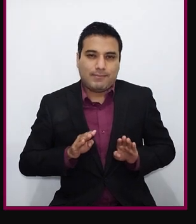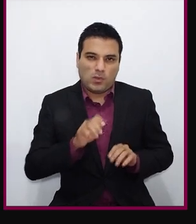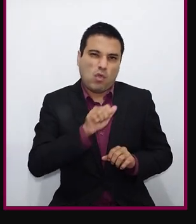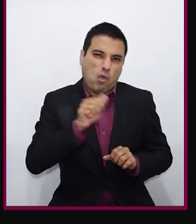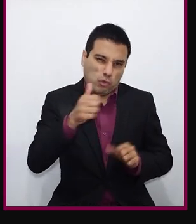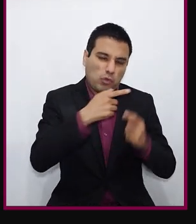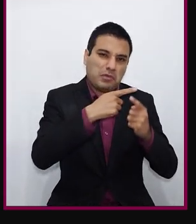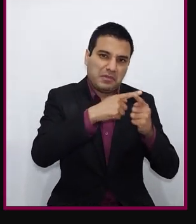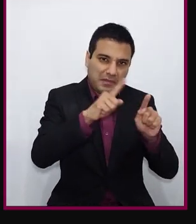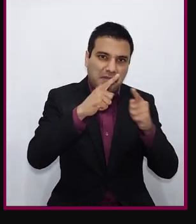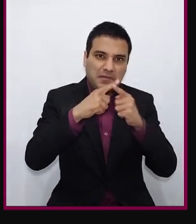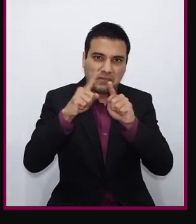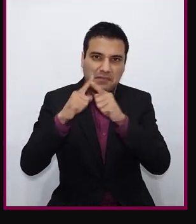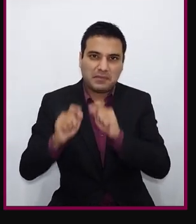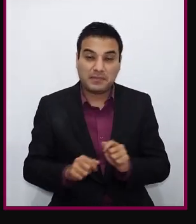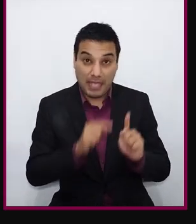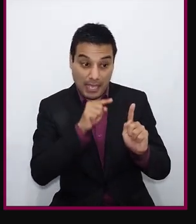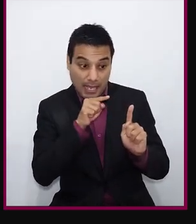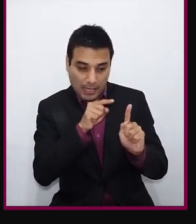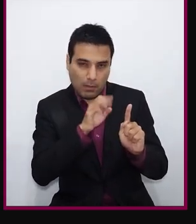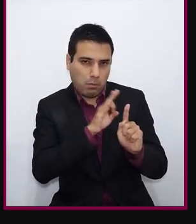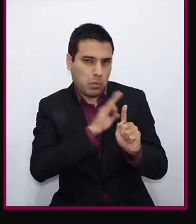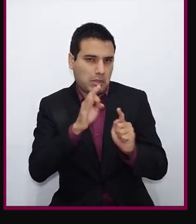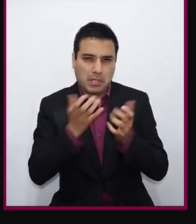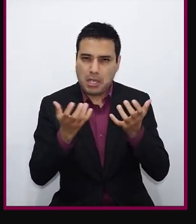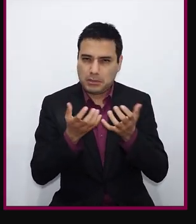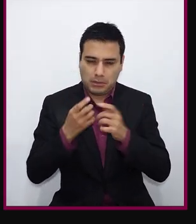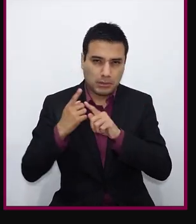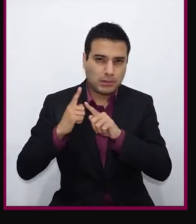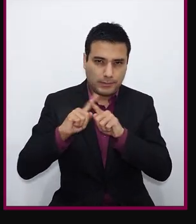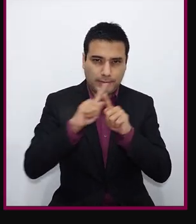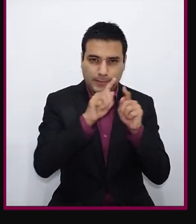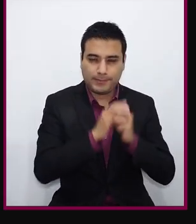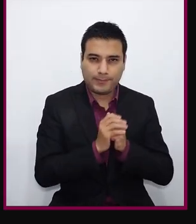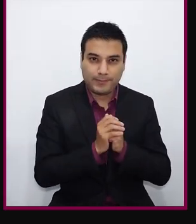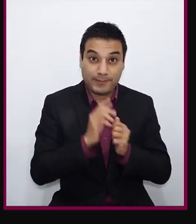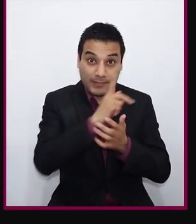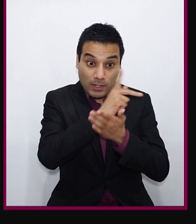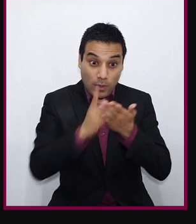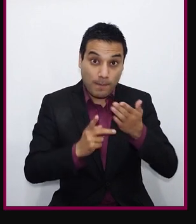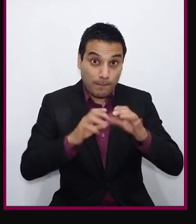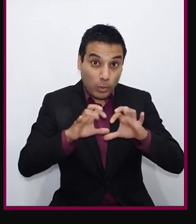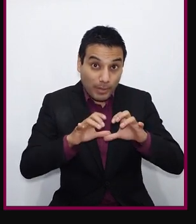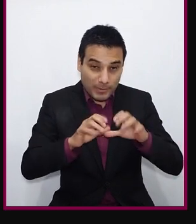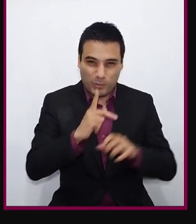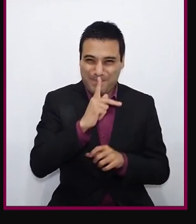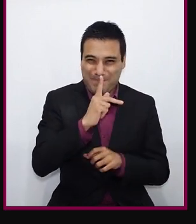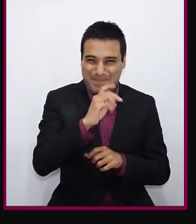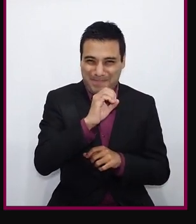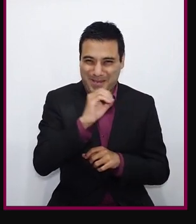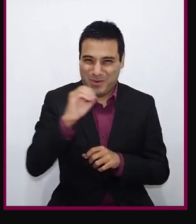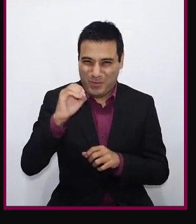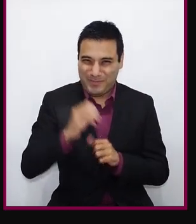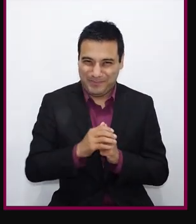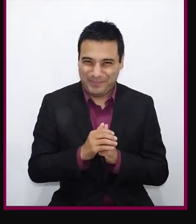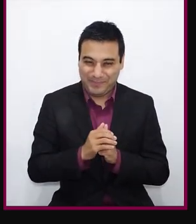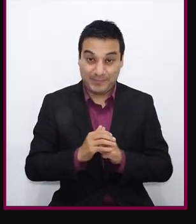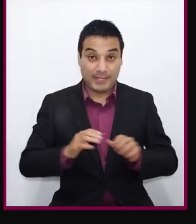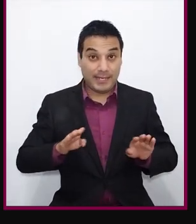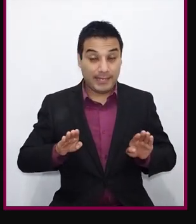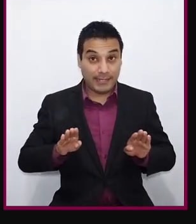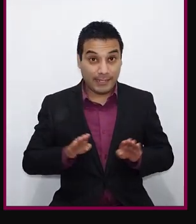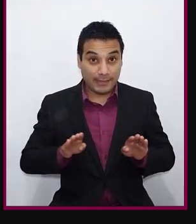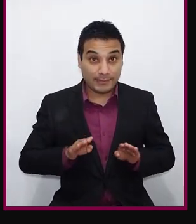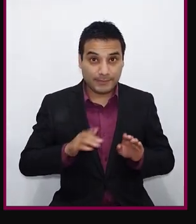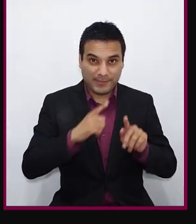y que éste puede realizar diferentes acciones en programación orientada a objetos las características